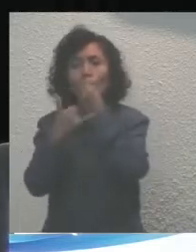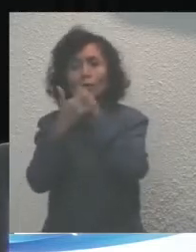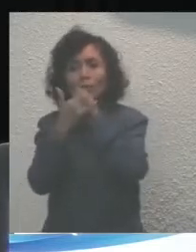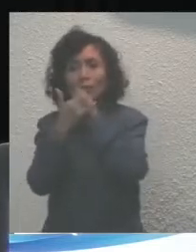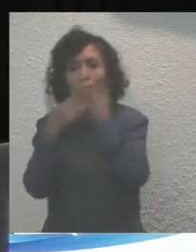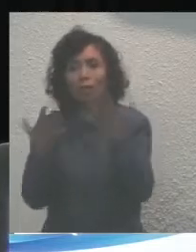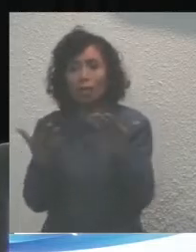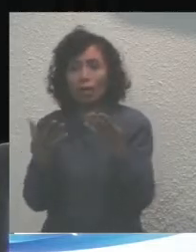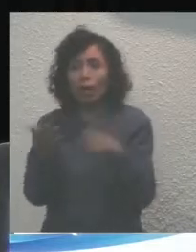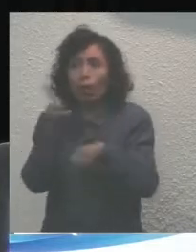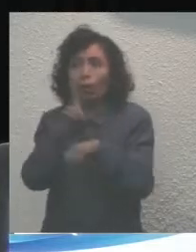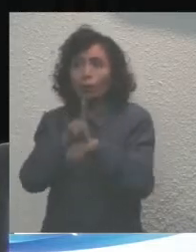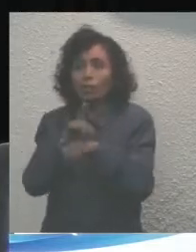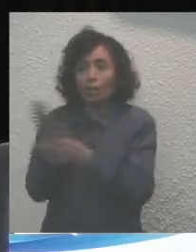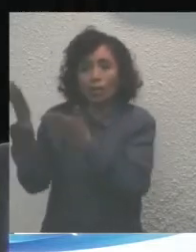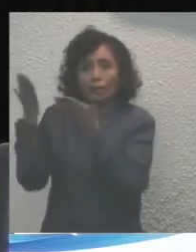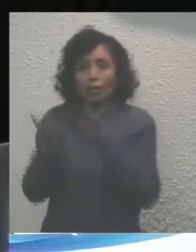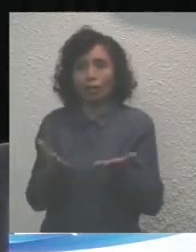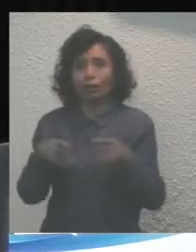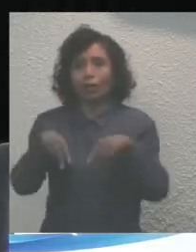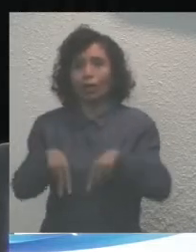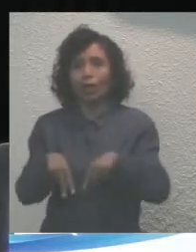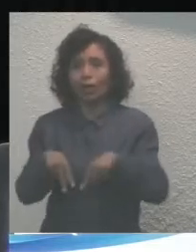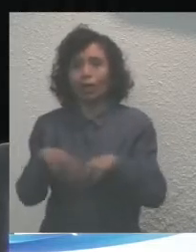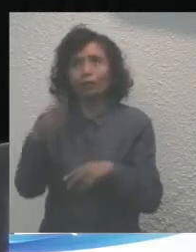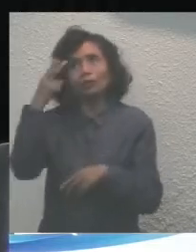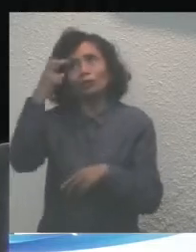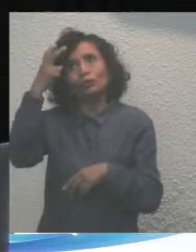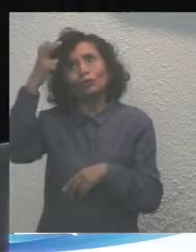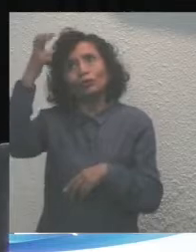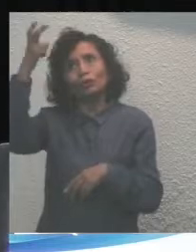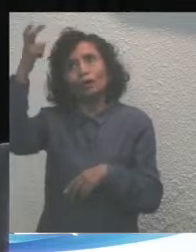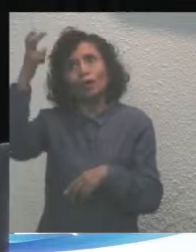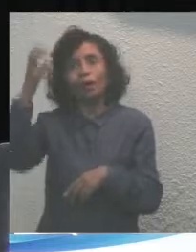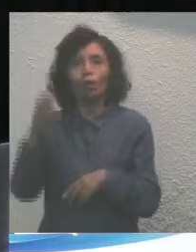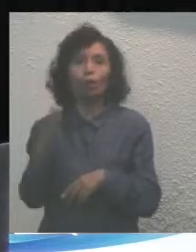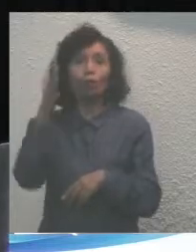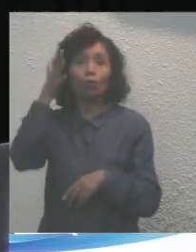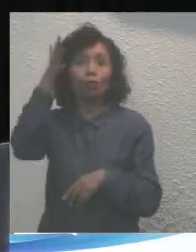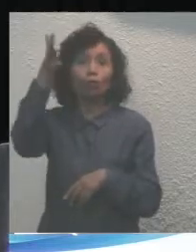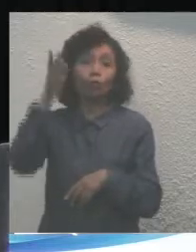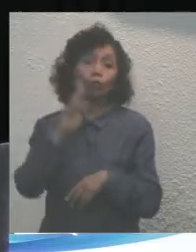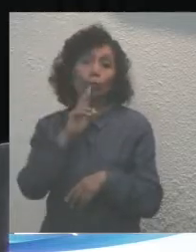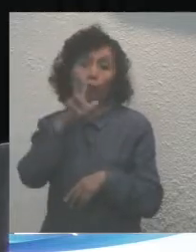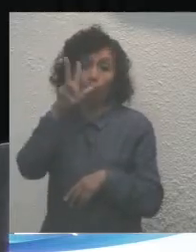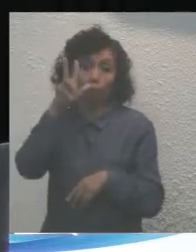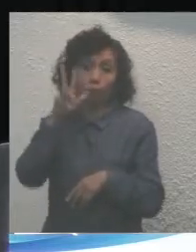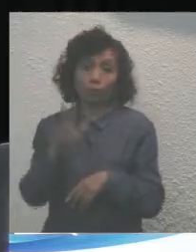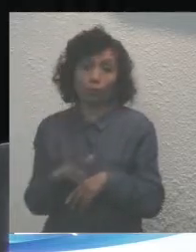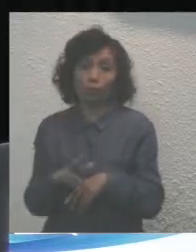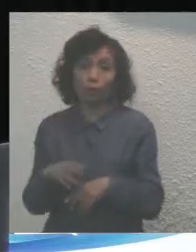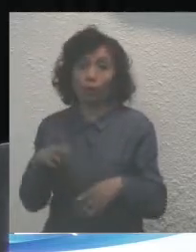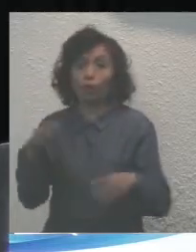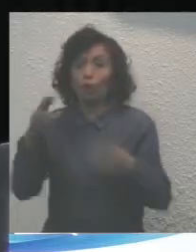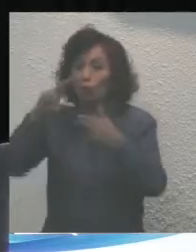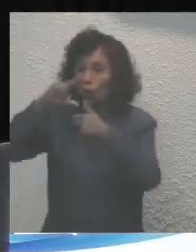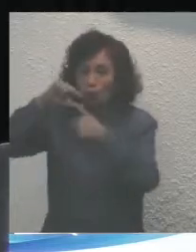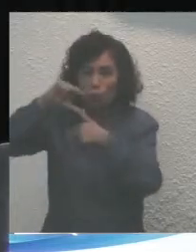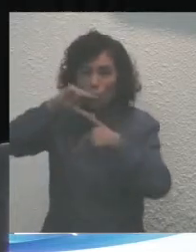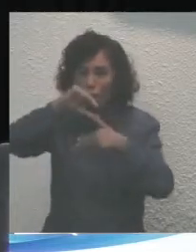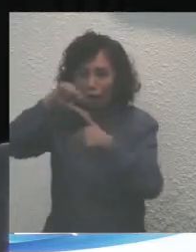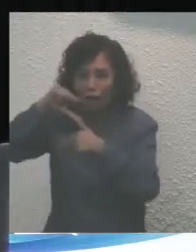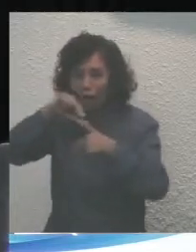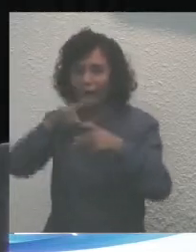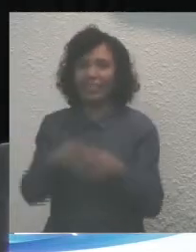un día nos trajeron a esta tierra y nos hicieron soñar con un mejor futuro. Todos los huracanes,